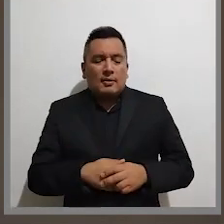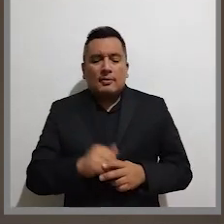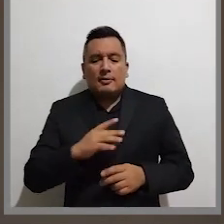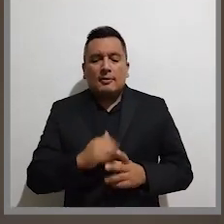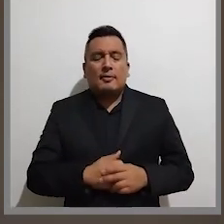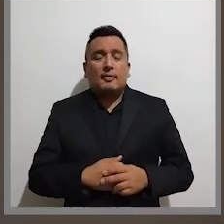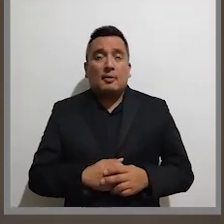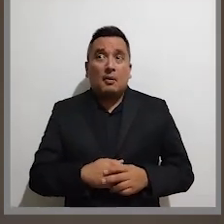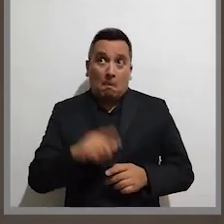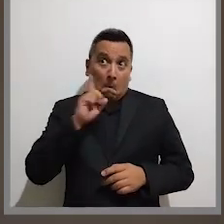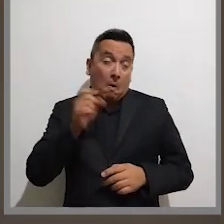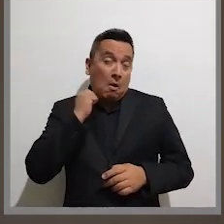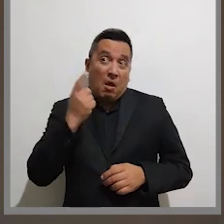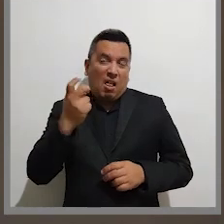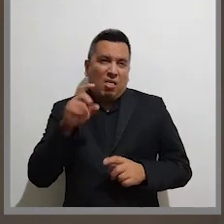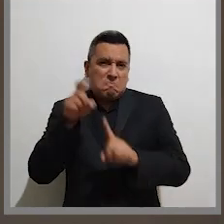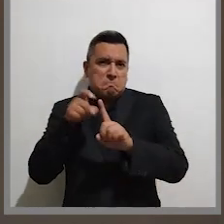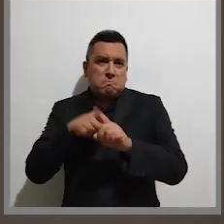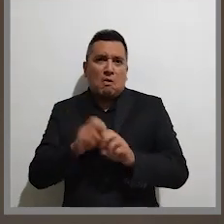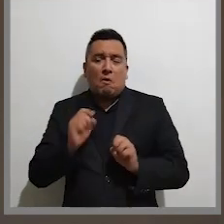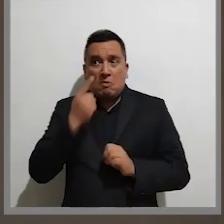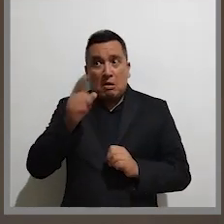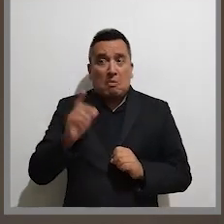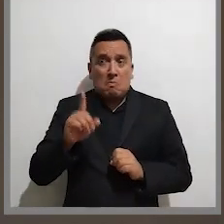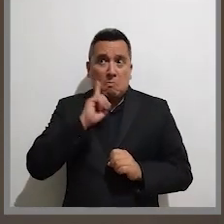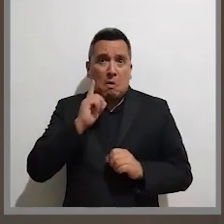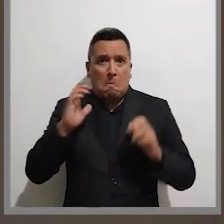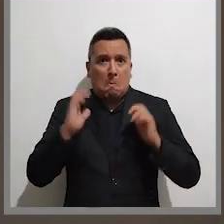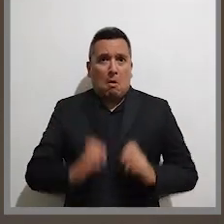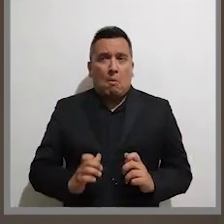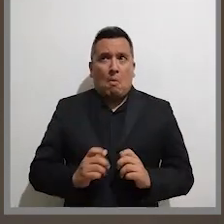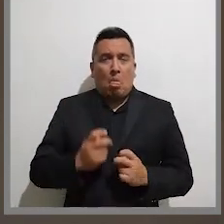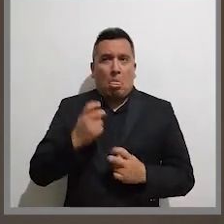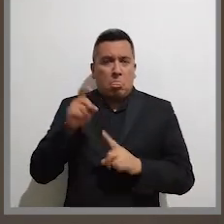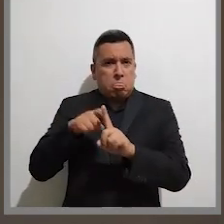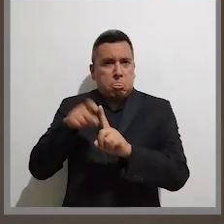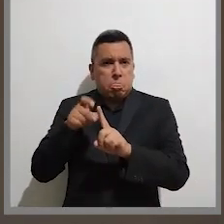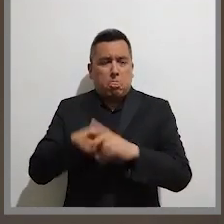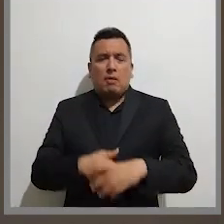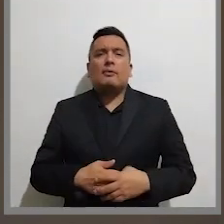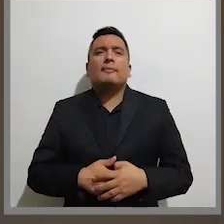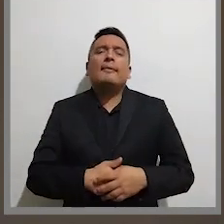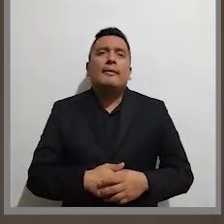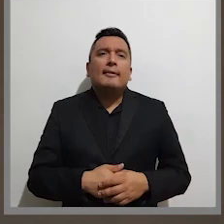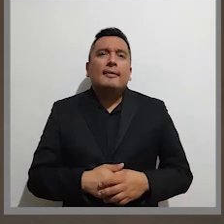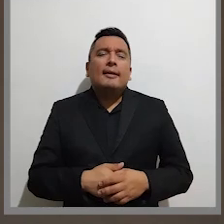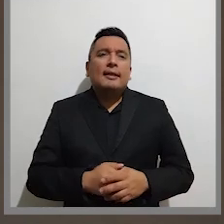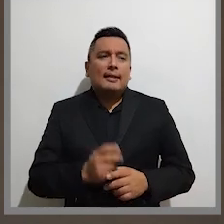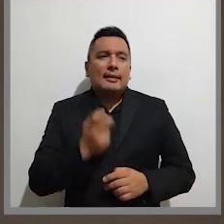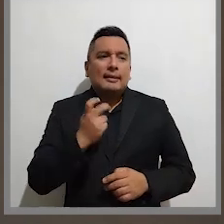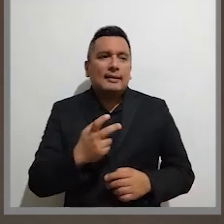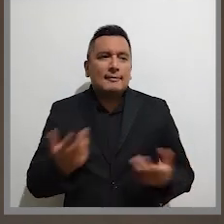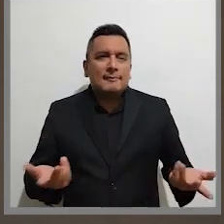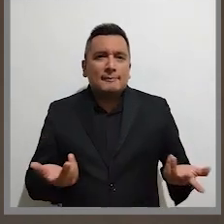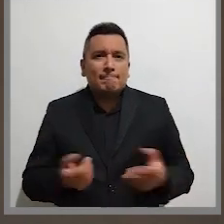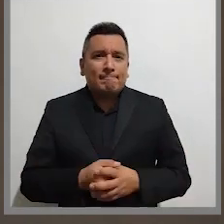expuso la vestimenta de alguna senadora o el físico de alguna otra senadora hablando de dos casos muy distintos, y cosas